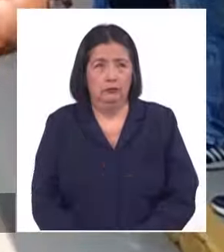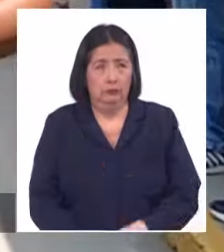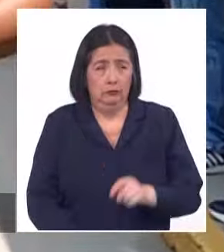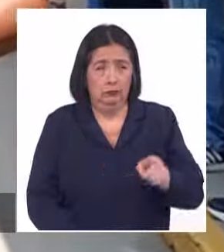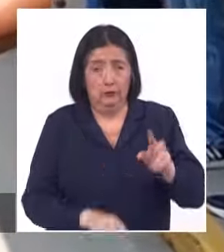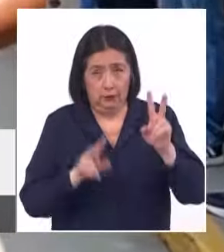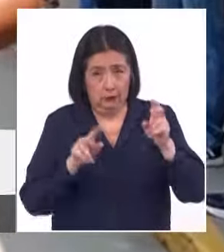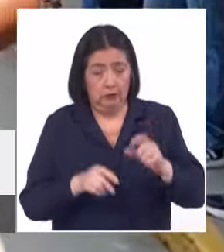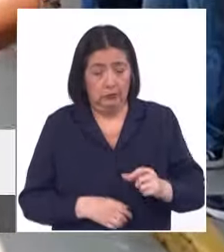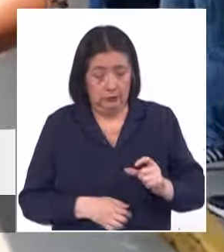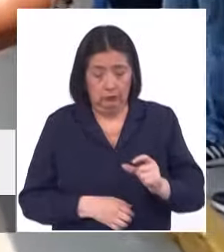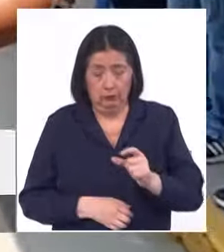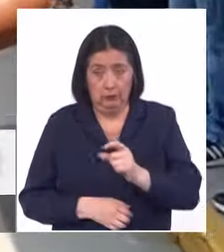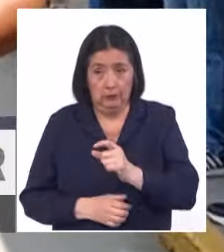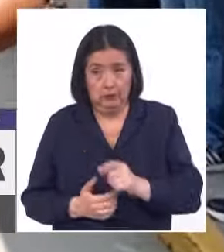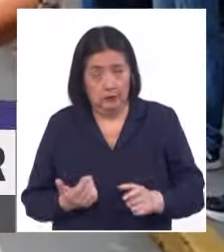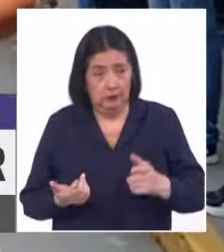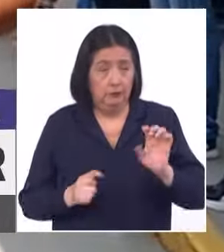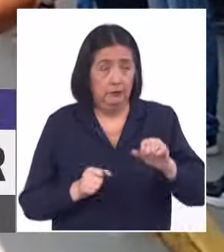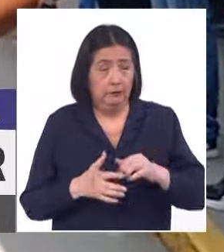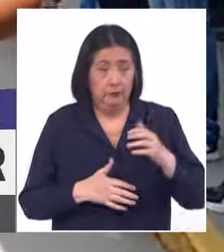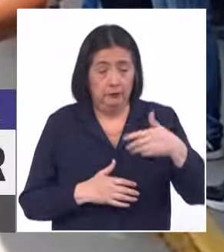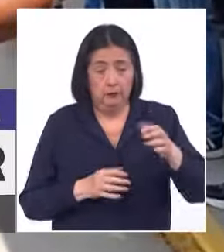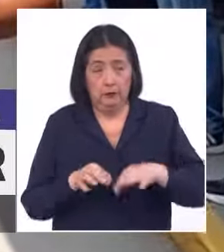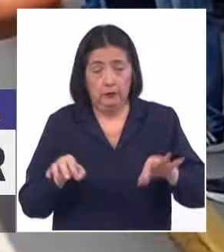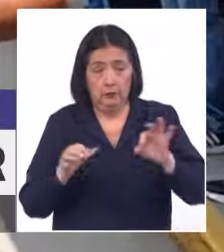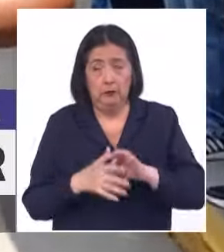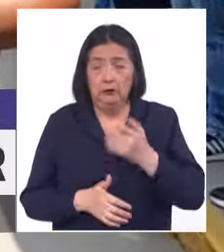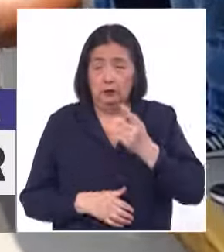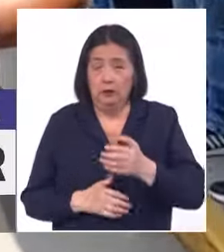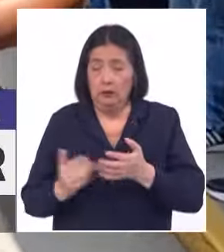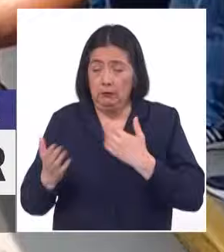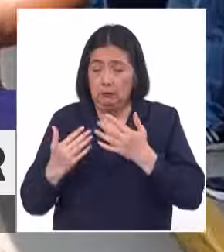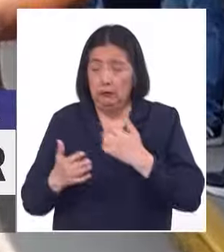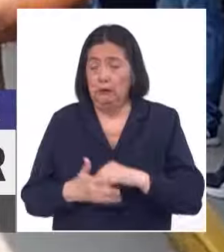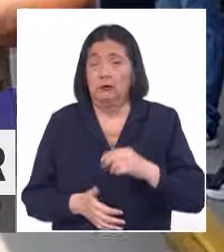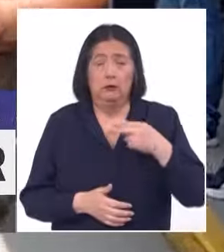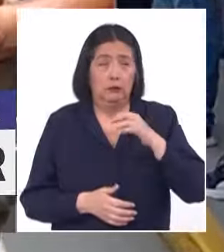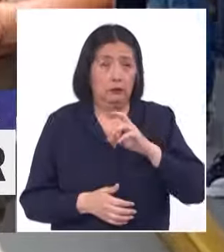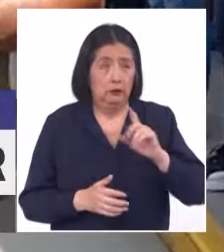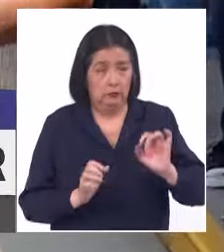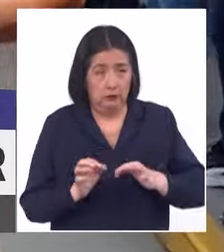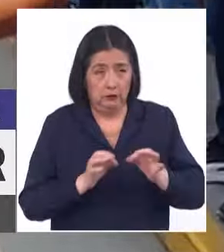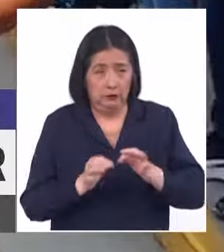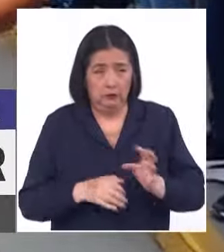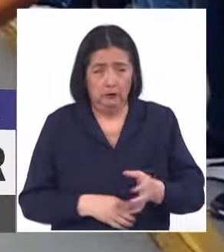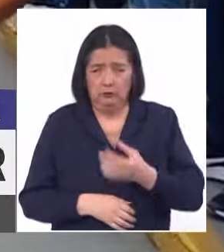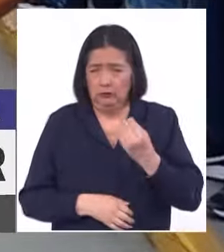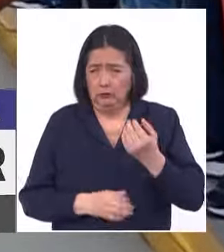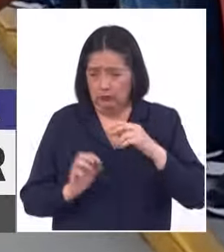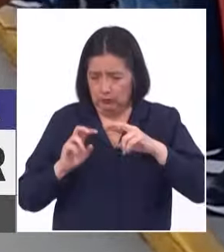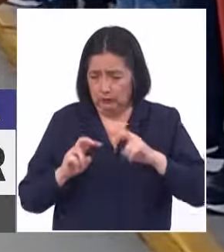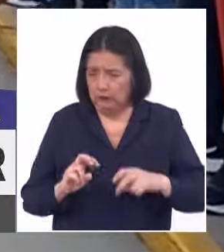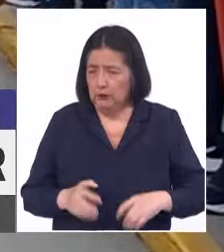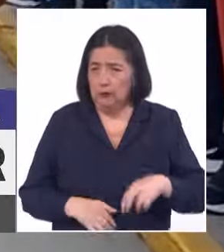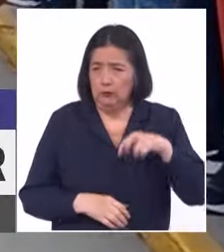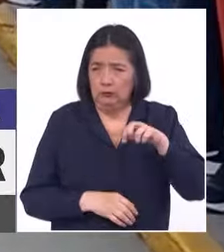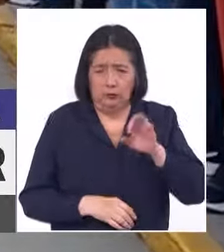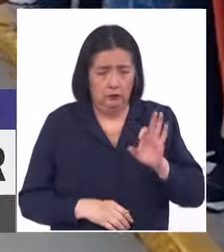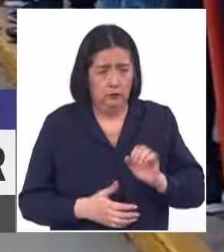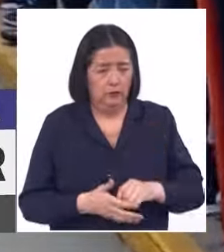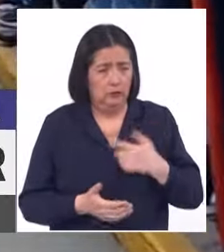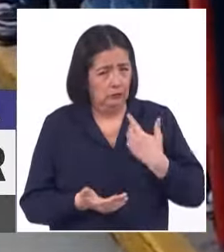Ese tema de las municiones es sumamente importante. Más adelante también con Harold Moreno lo vamos a conversar en extenso para que nos explique, porque esta fue una investigación de Punto Final